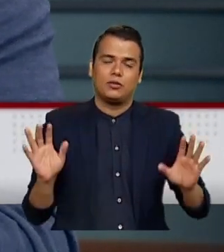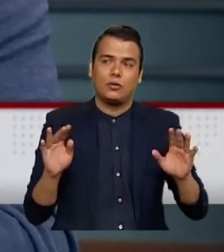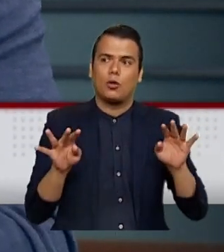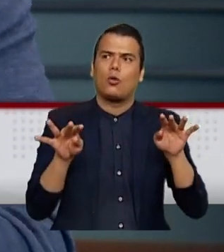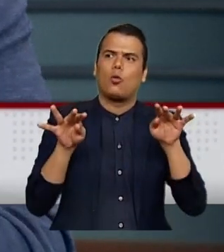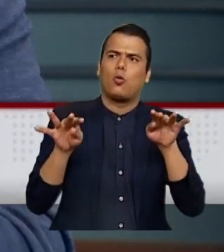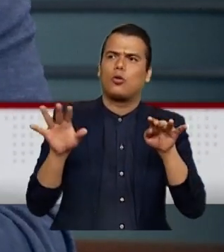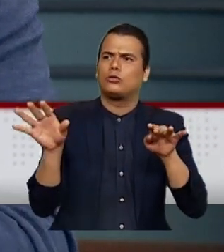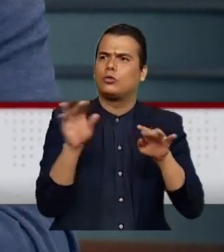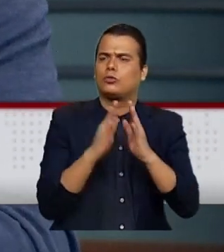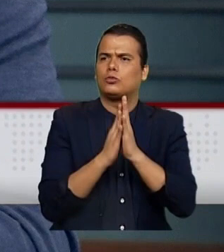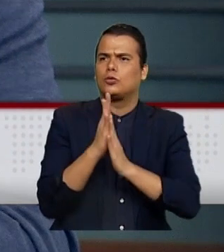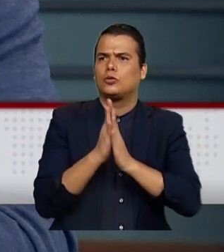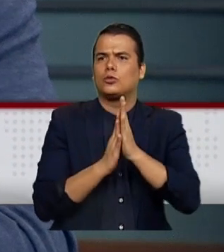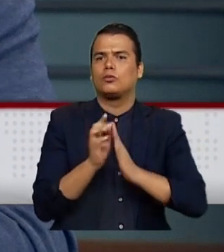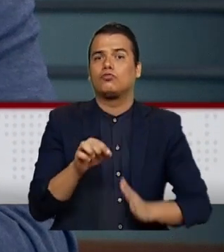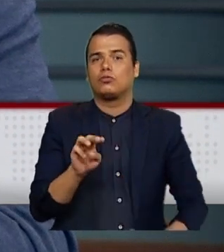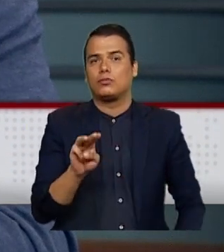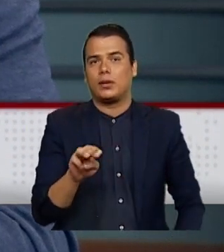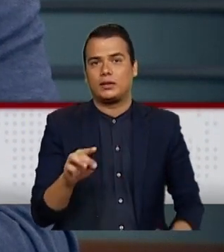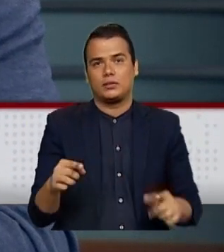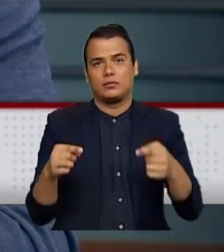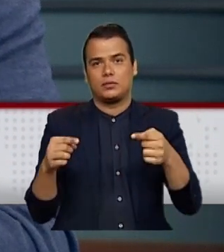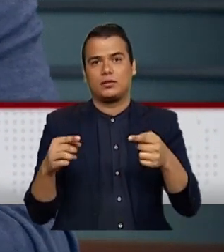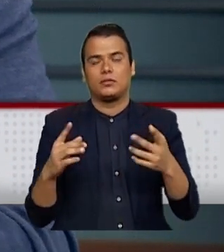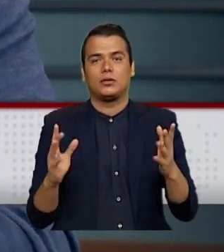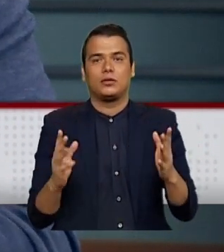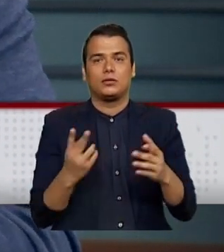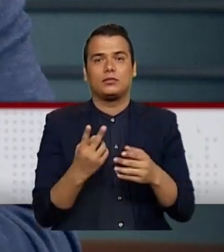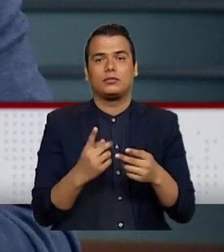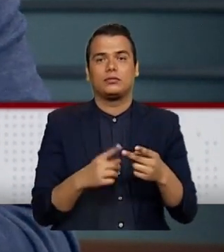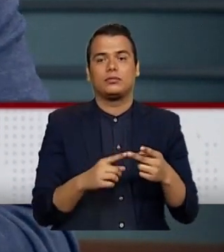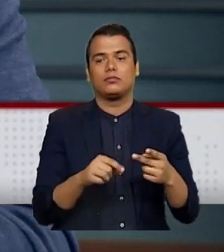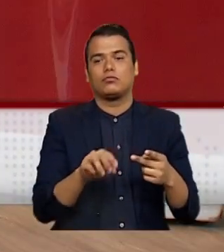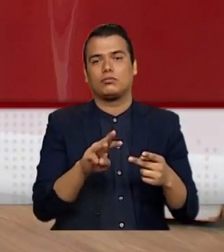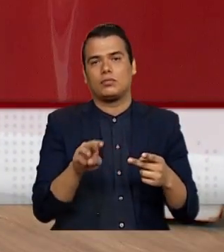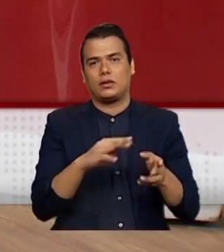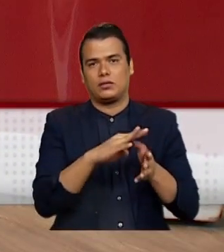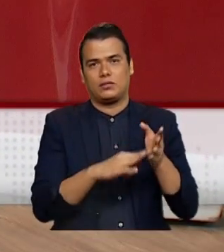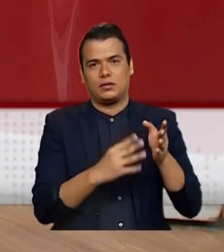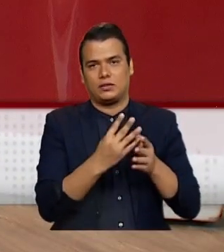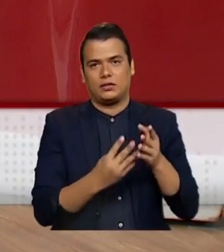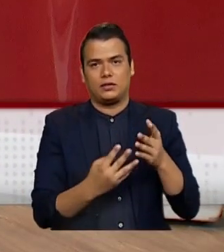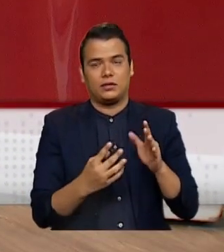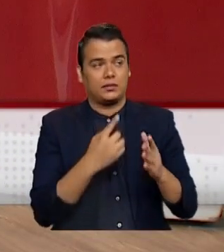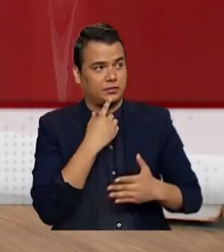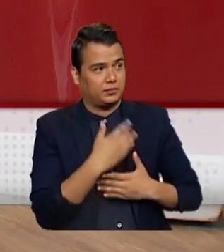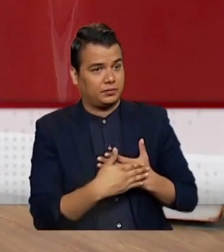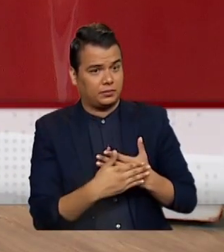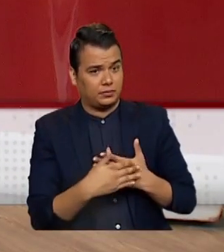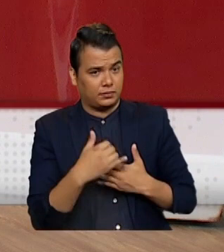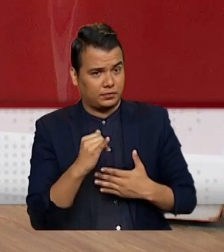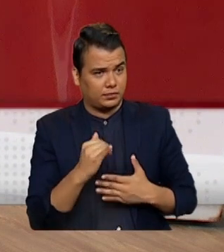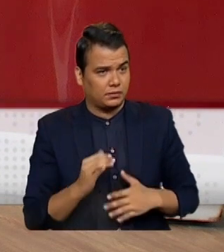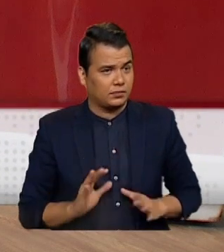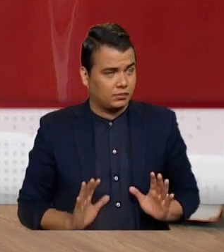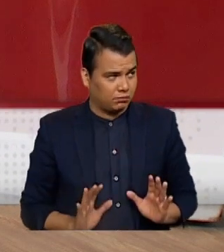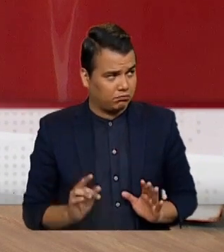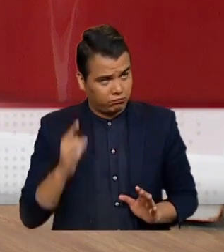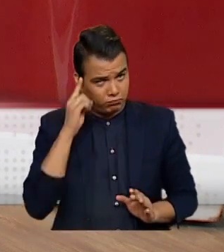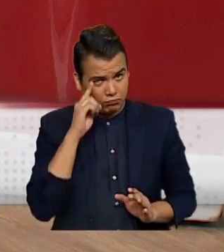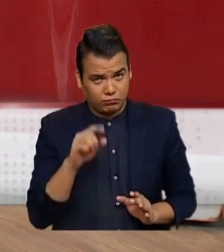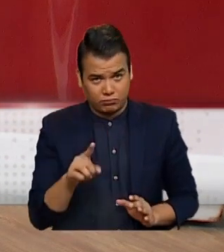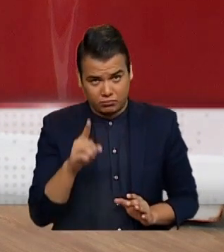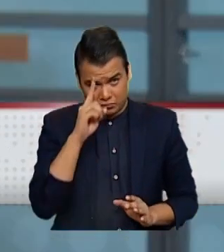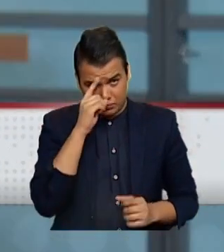mundo y paralizan Cali, lo que va a ser el martes con Tottenham Ajax y el día miércoles con Barcelona. Como ya habló José Alberto Ortiz, JJ, del miércoles, ¿usted va con